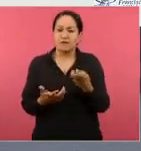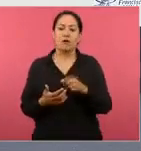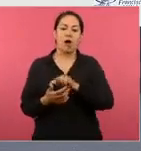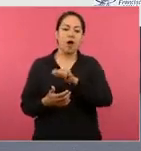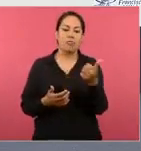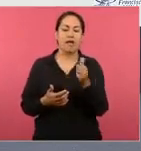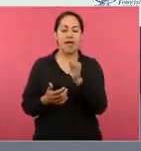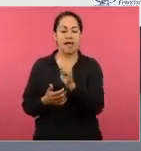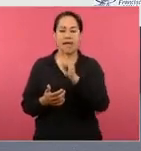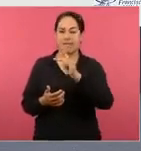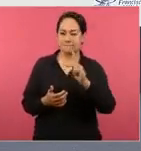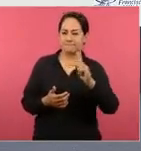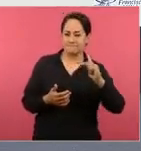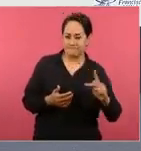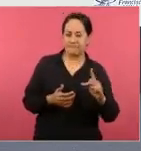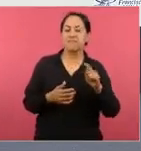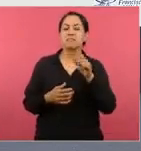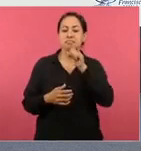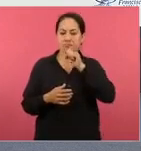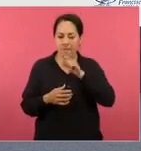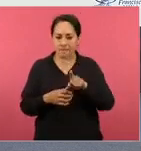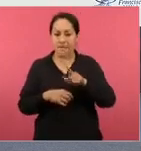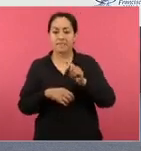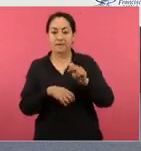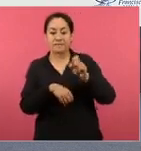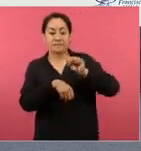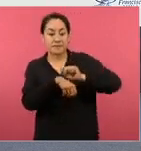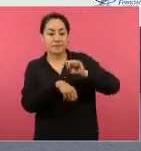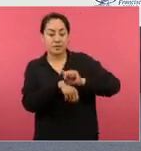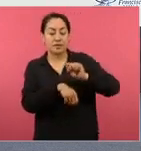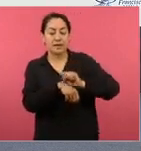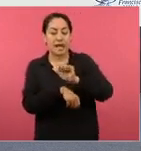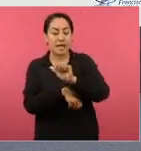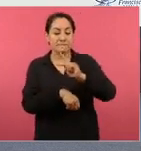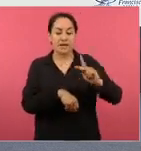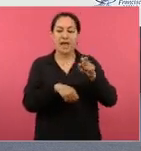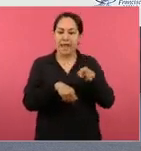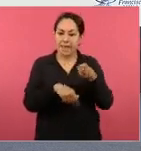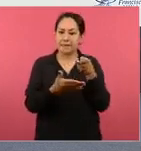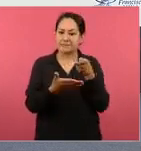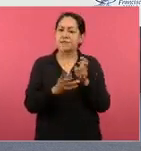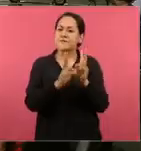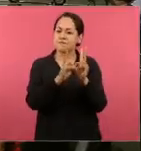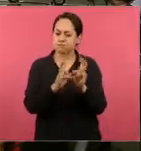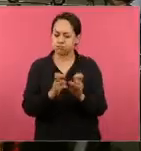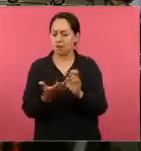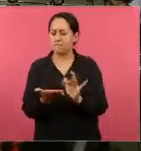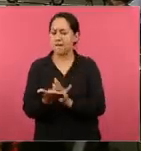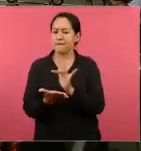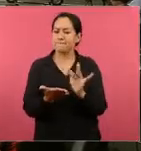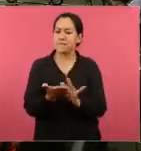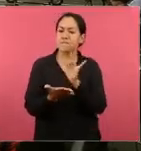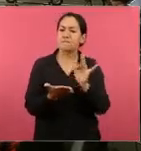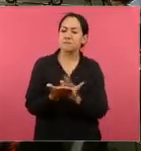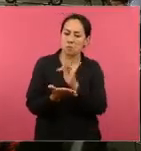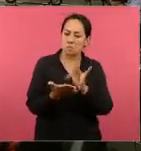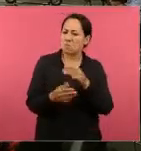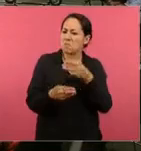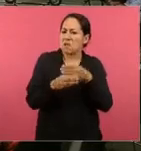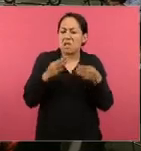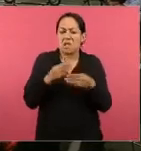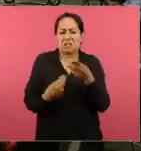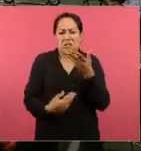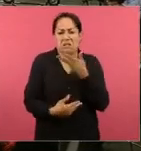también la plataforma de telesecundarias donde podemos, insisto, visualizar muchos materiales. Siguiente, por favor, y ya voy cerrando.